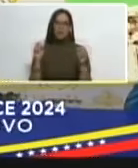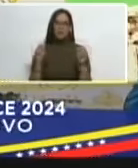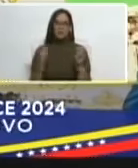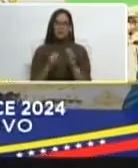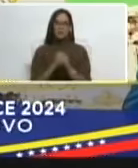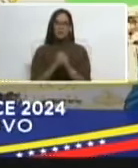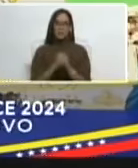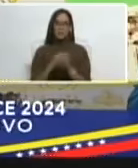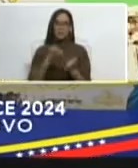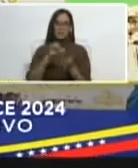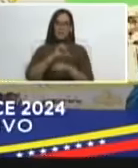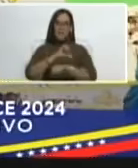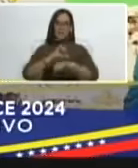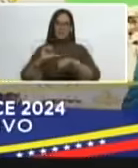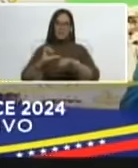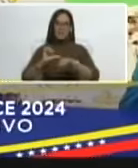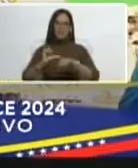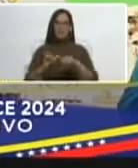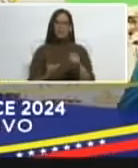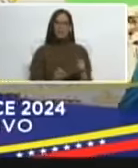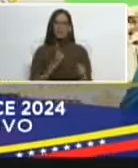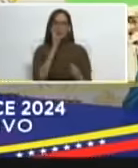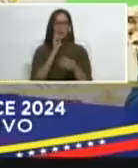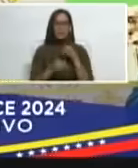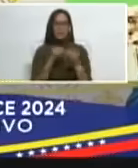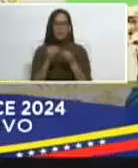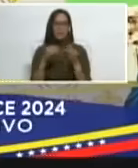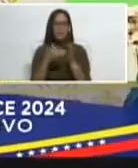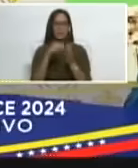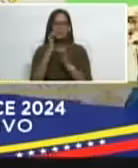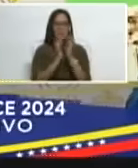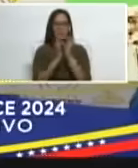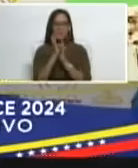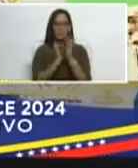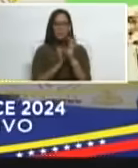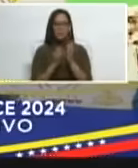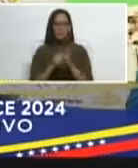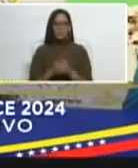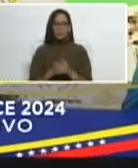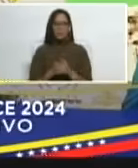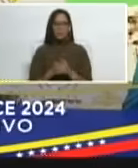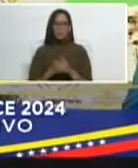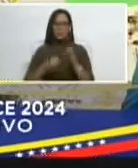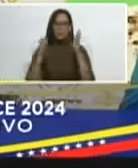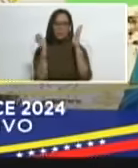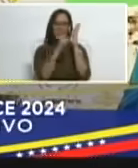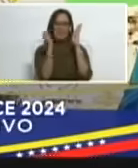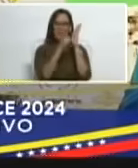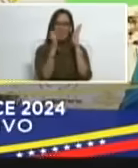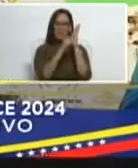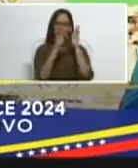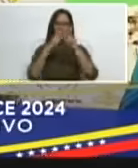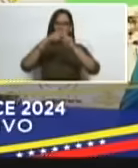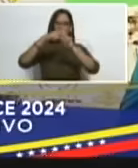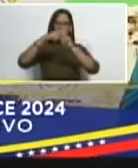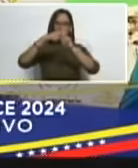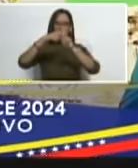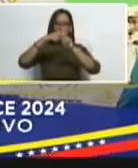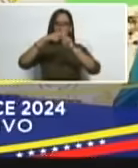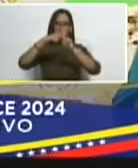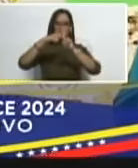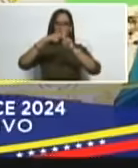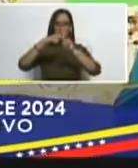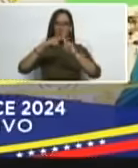la herida del crimen que cometieron con él. Lo torturaron y lo clavaron en una